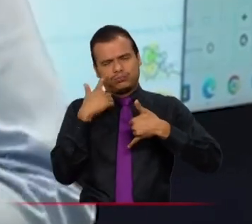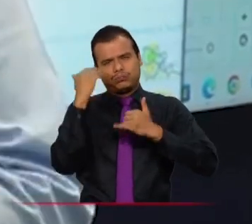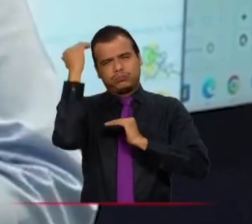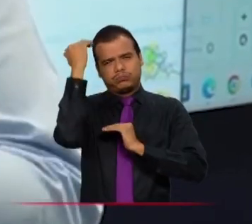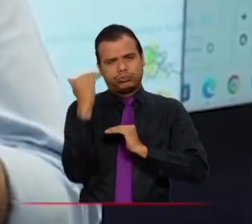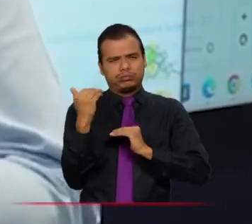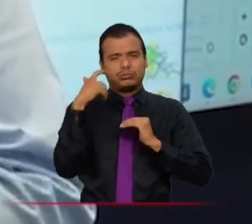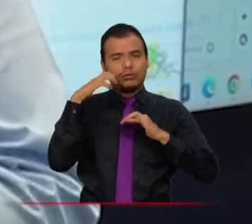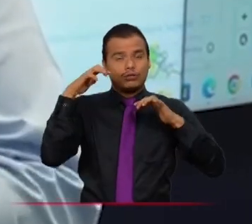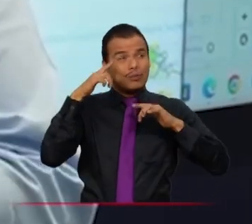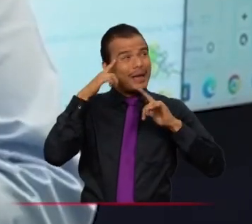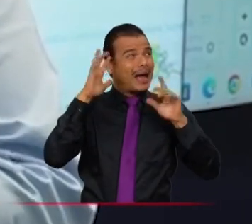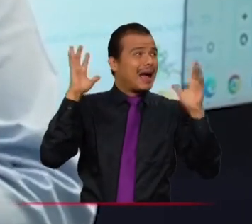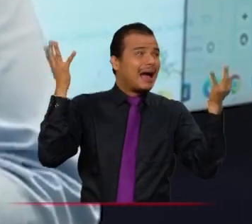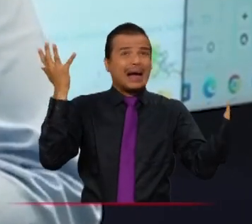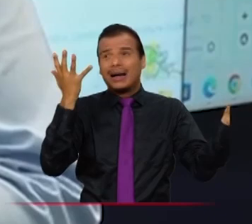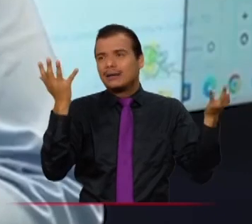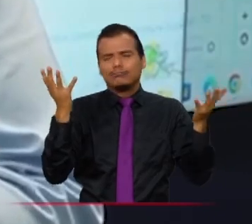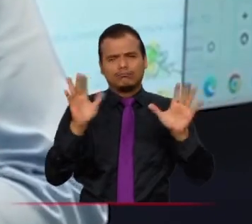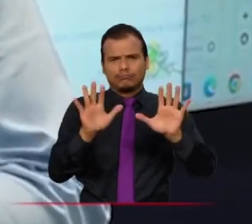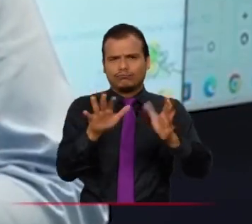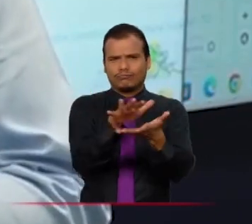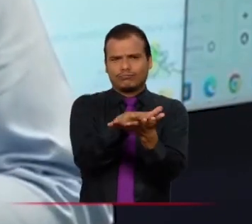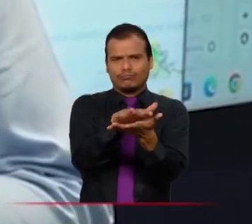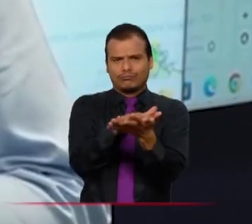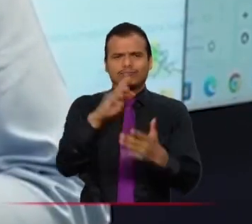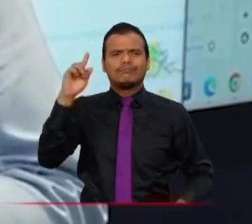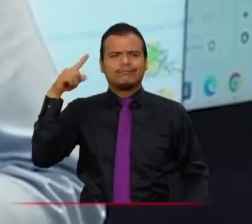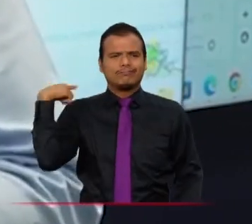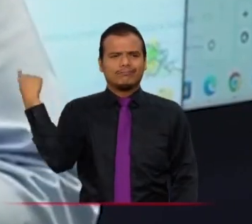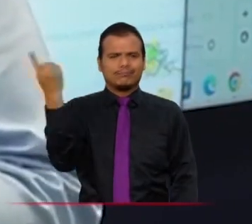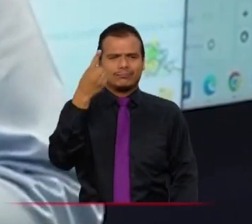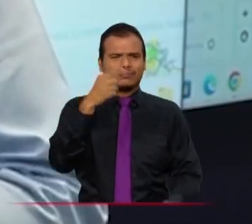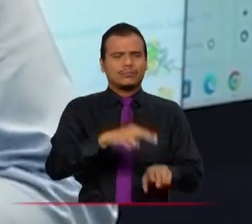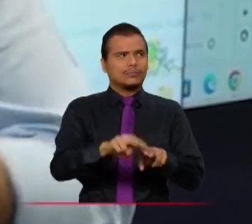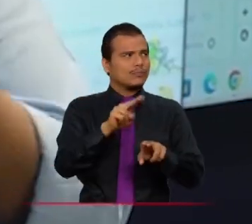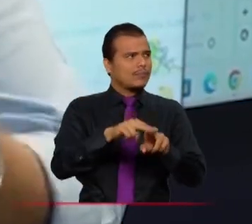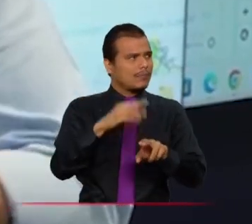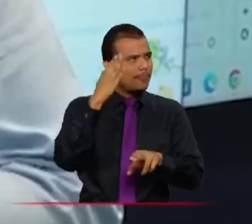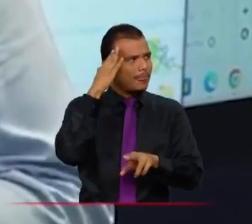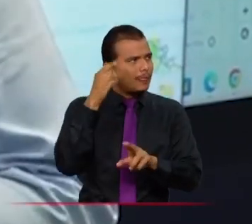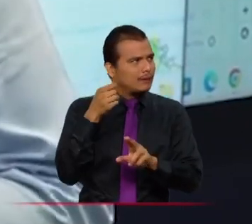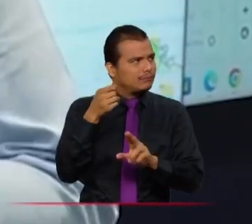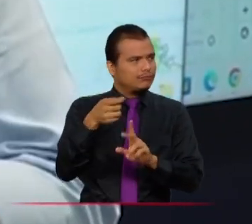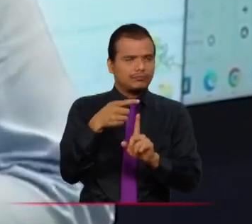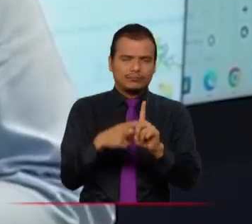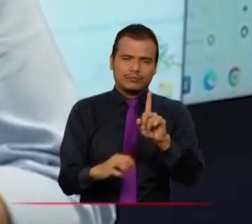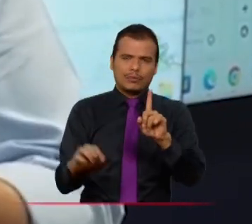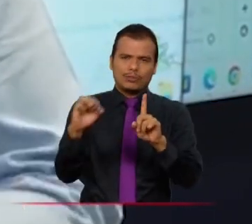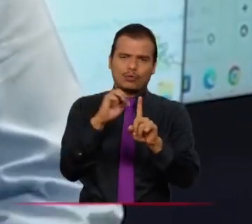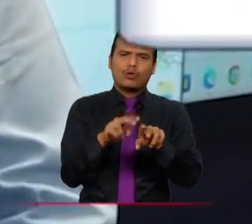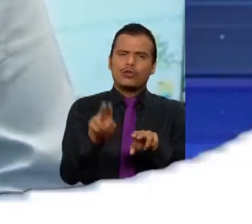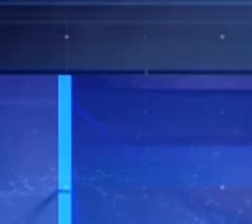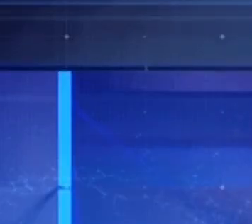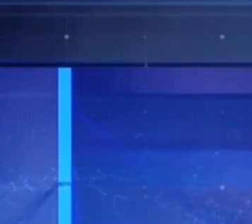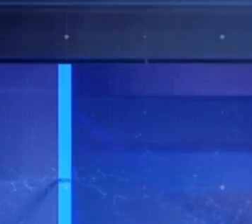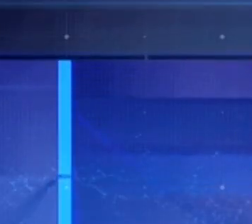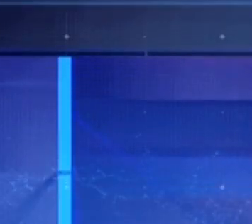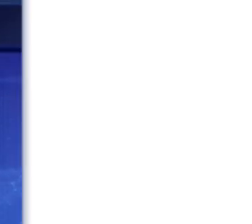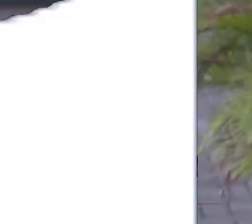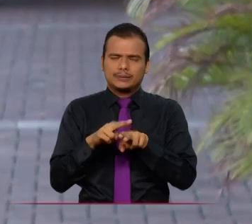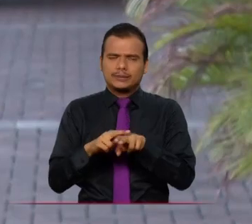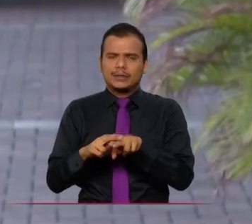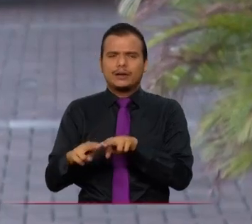normal estamos en un periodo Vuelvo y repito de neutralidad que Esperamos que a partir del mes de octubre vuelvan las lluvias normalmente al